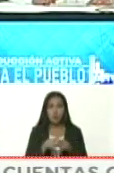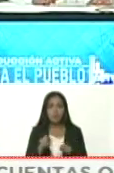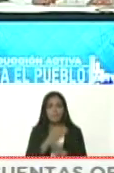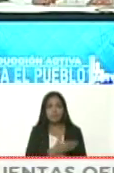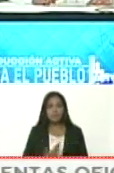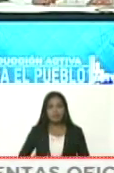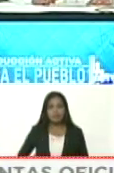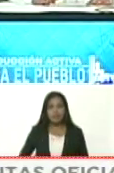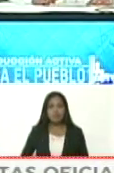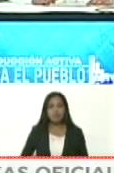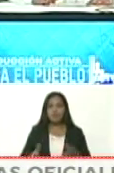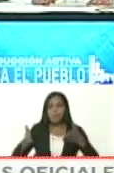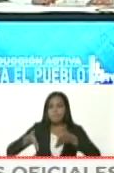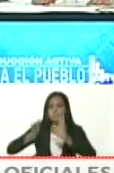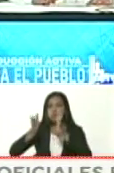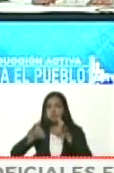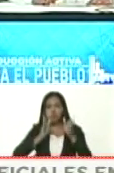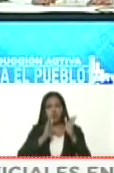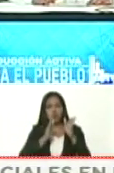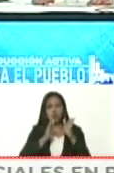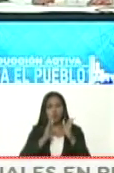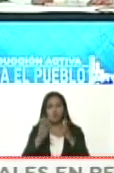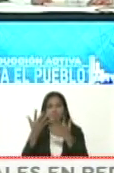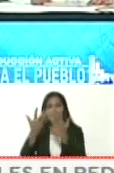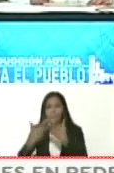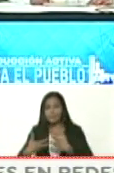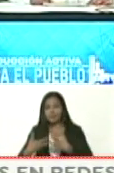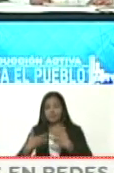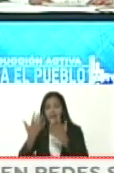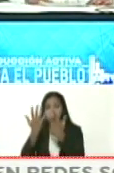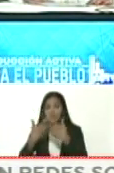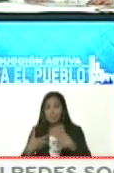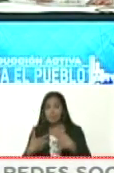presidente del Complejo Venezolano de